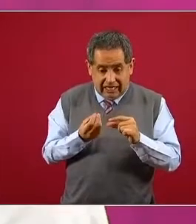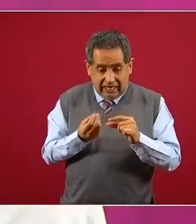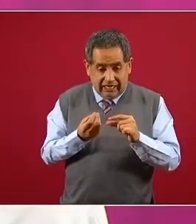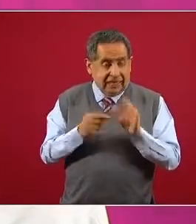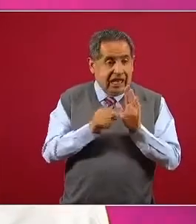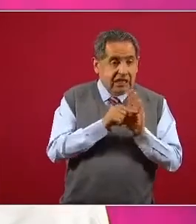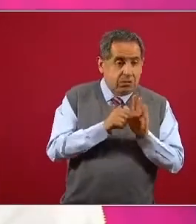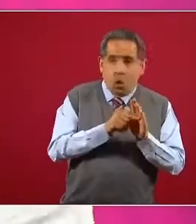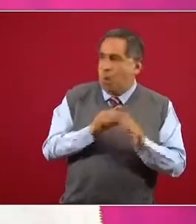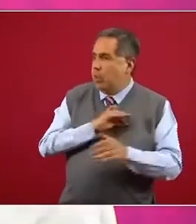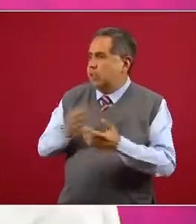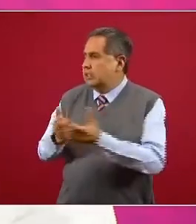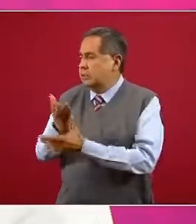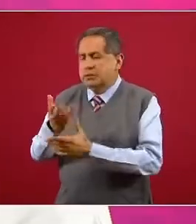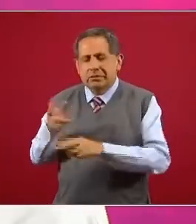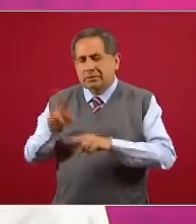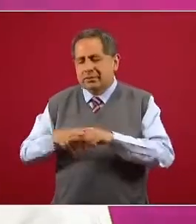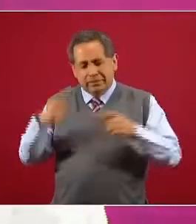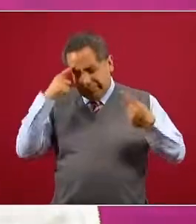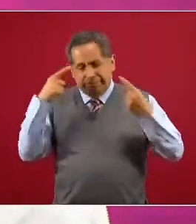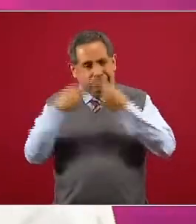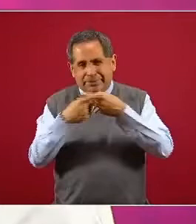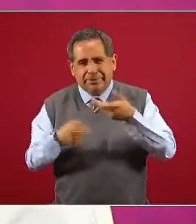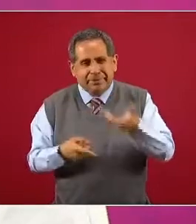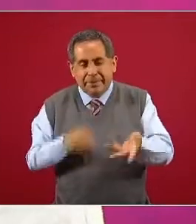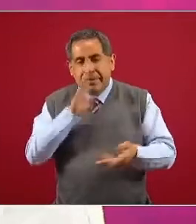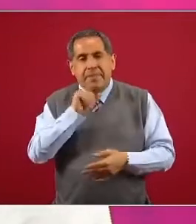dejaba subir. No tiene sentido alguno. Esa es